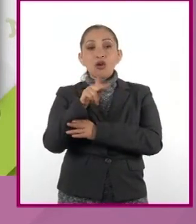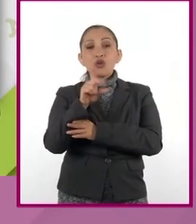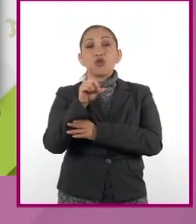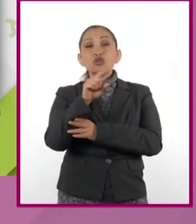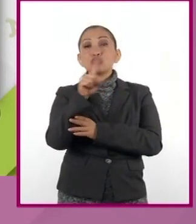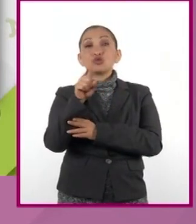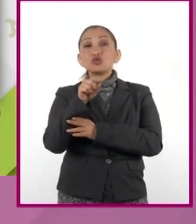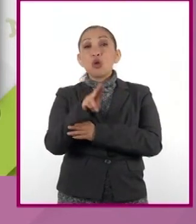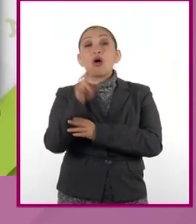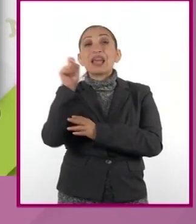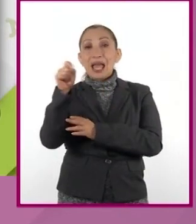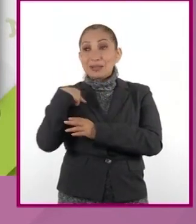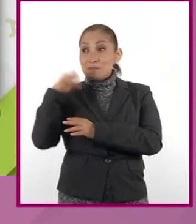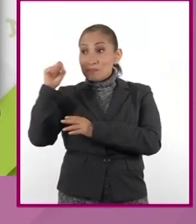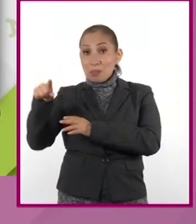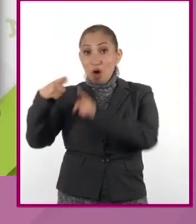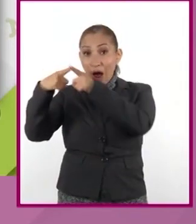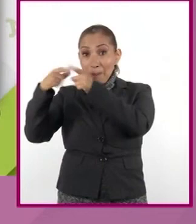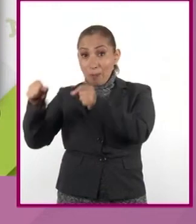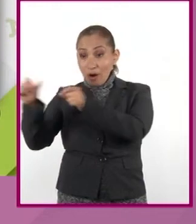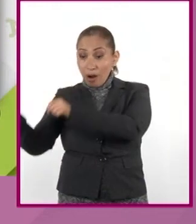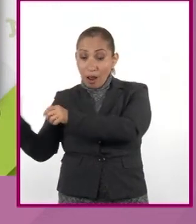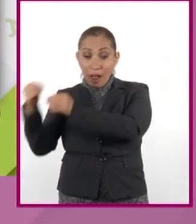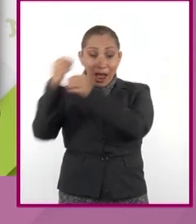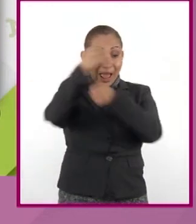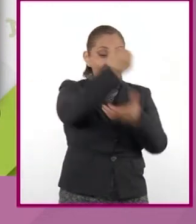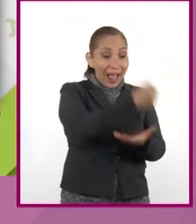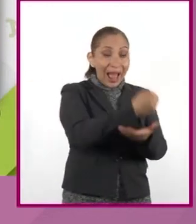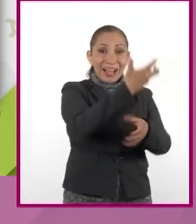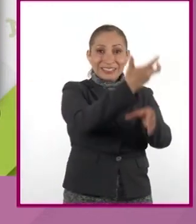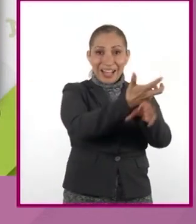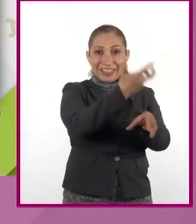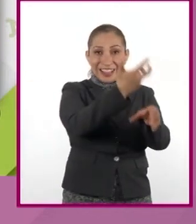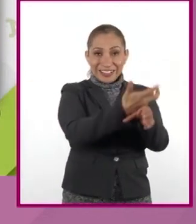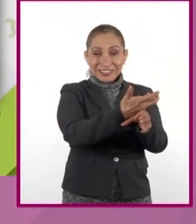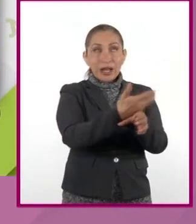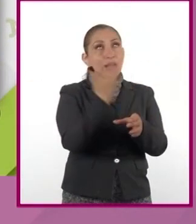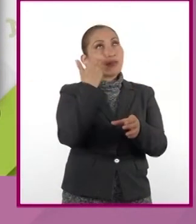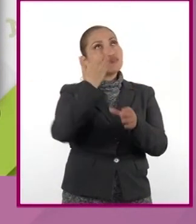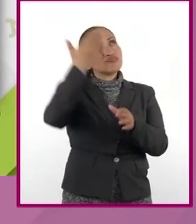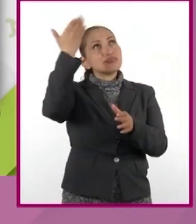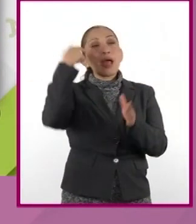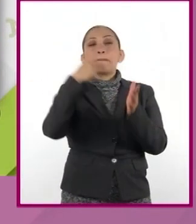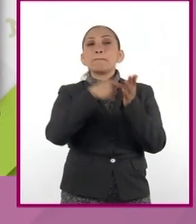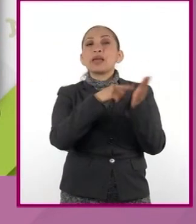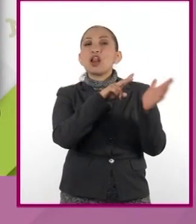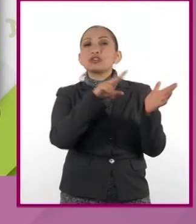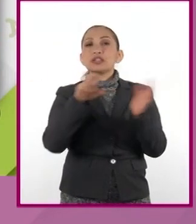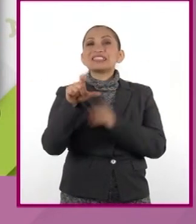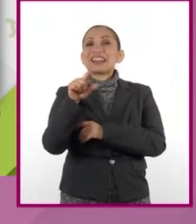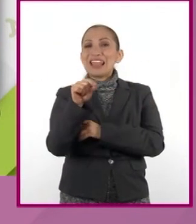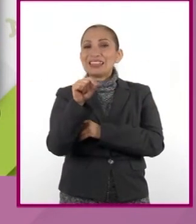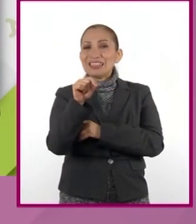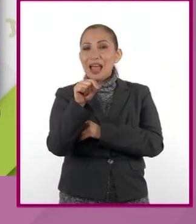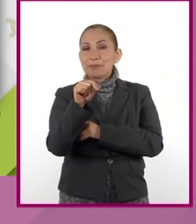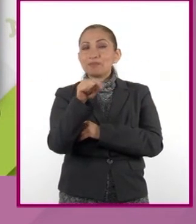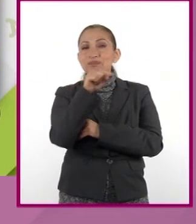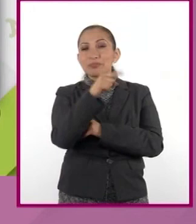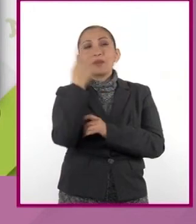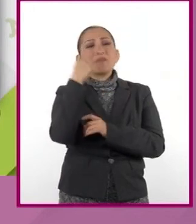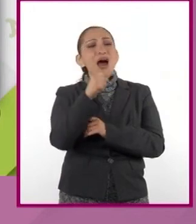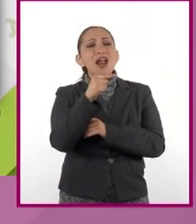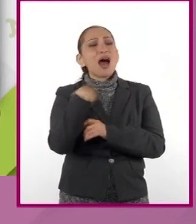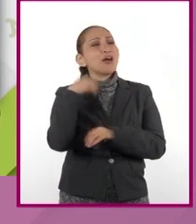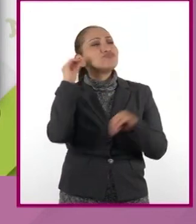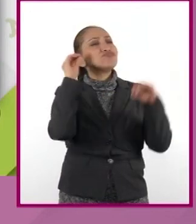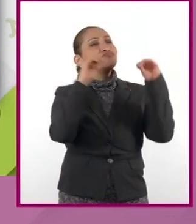la cual fue llevada de Japón a los Estados Unidos de América en la década de 1870, con la